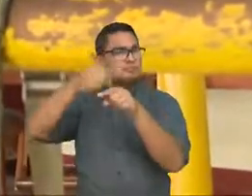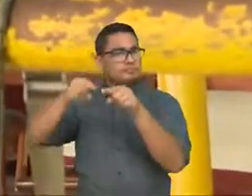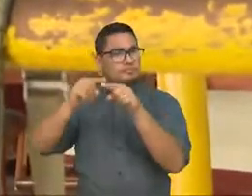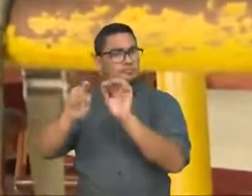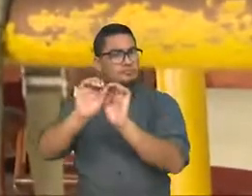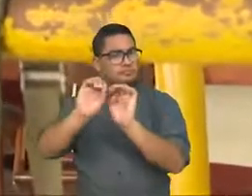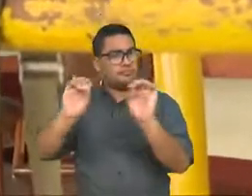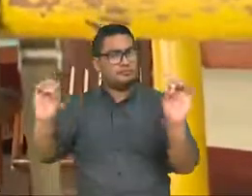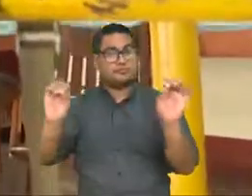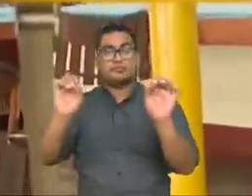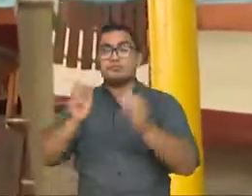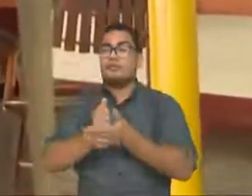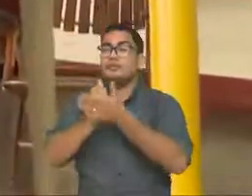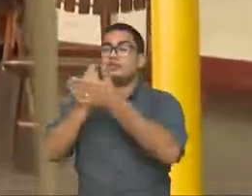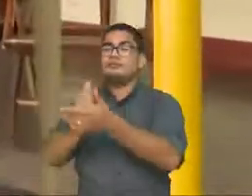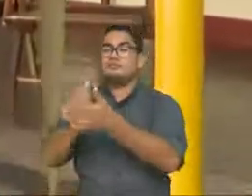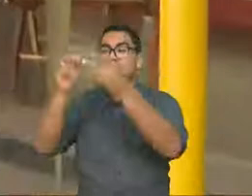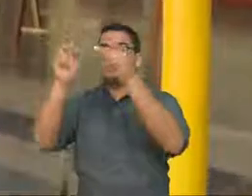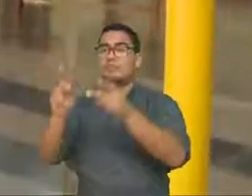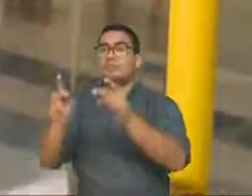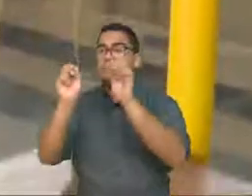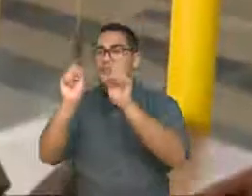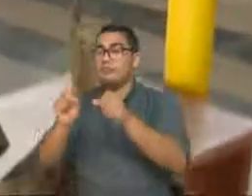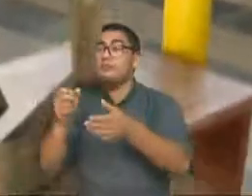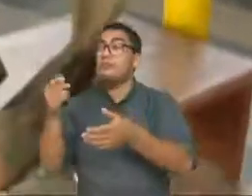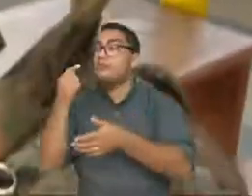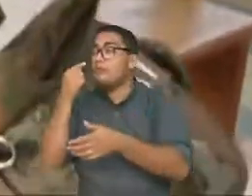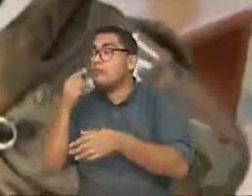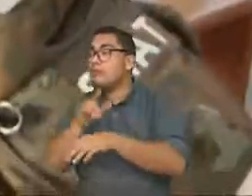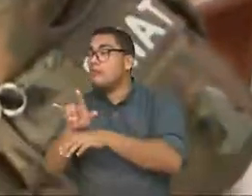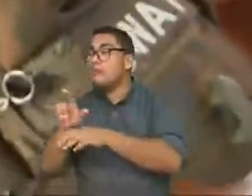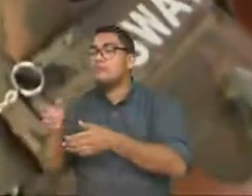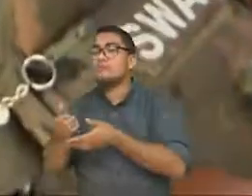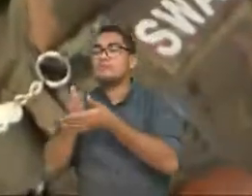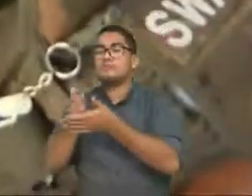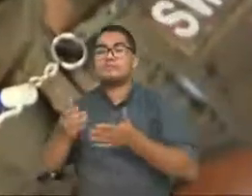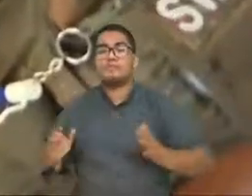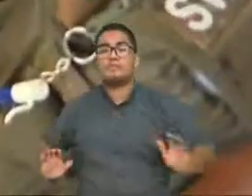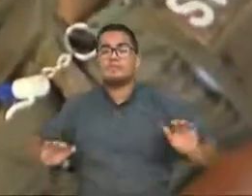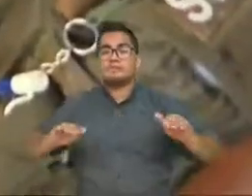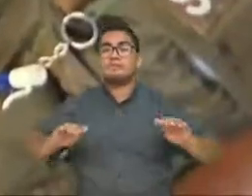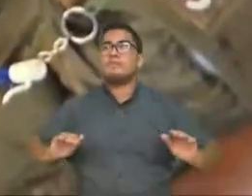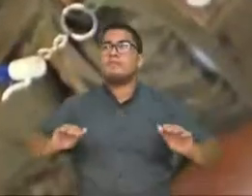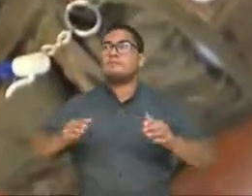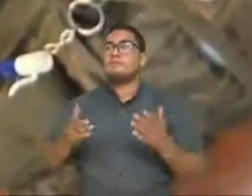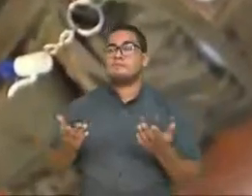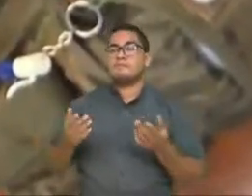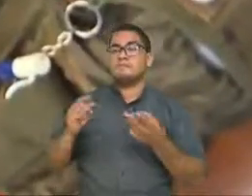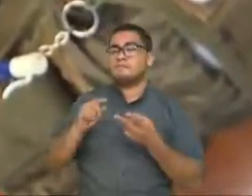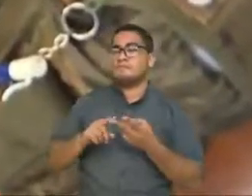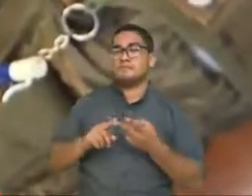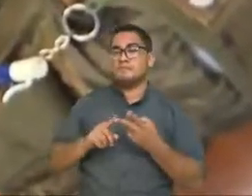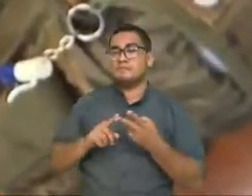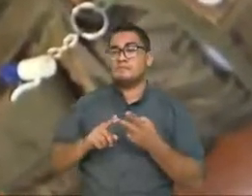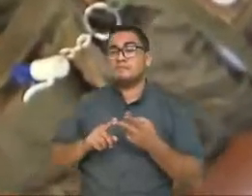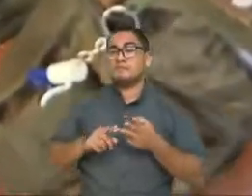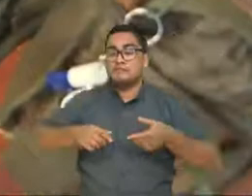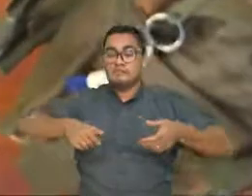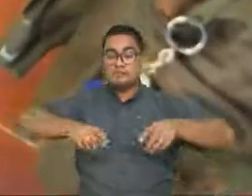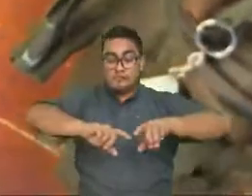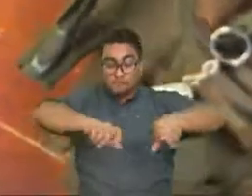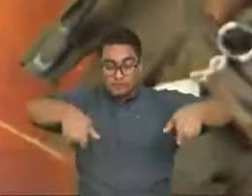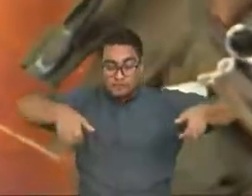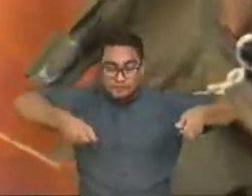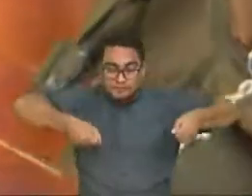se hace es ayudarle al paciente que obtenga una silla de ruedas, ayudarle al paciente que obtenga un andarivel